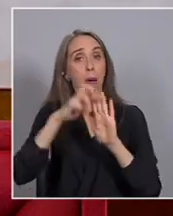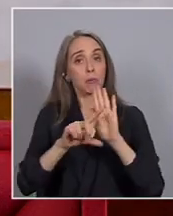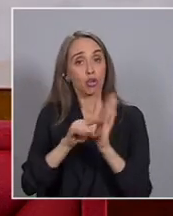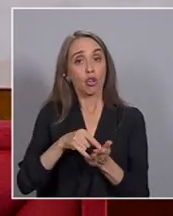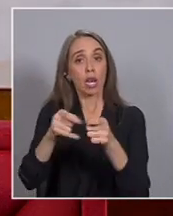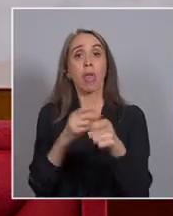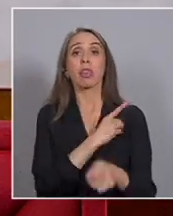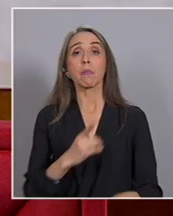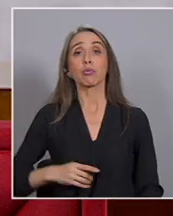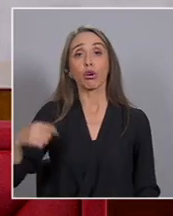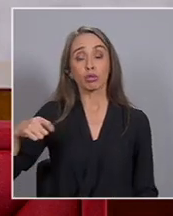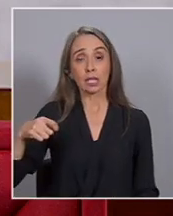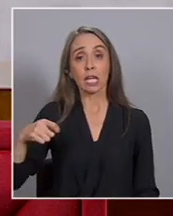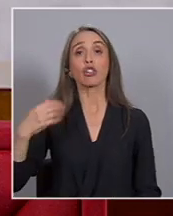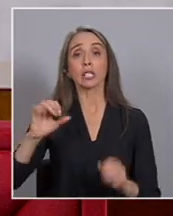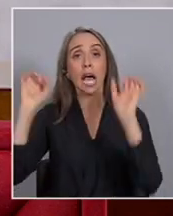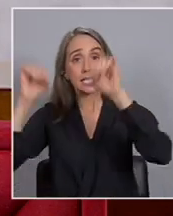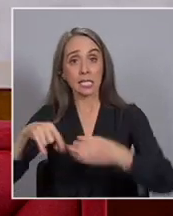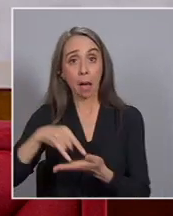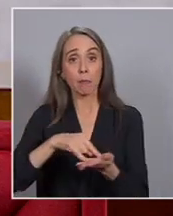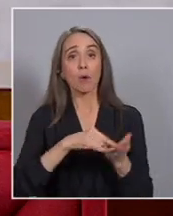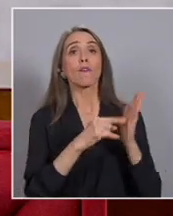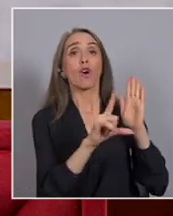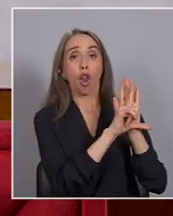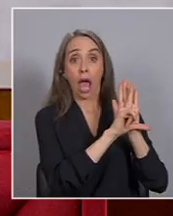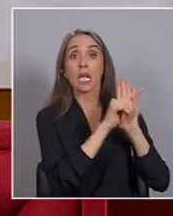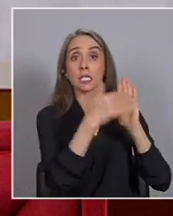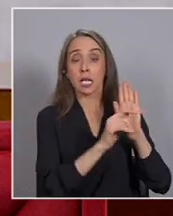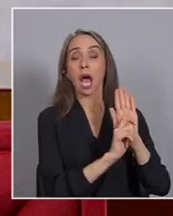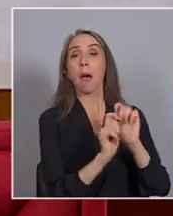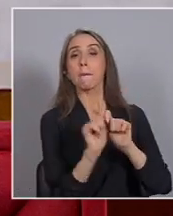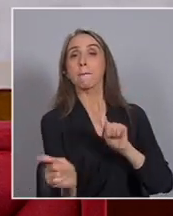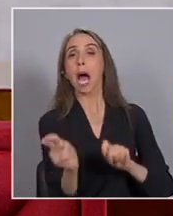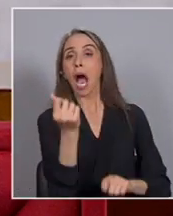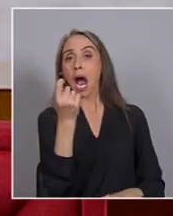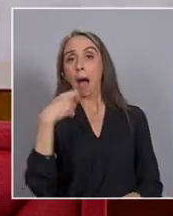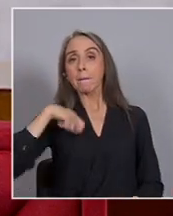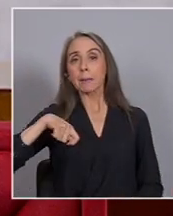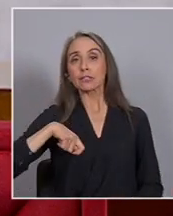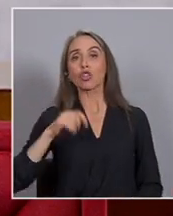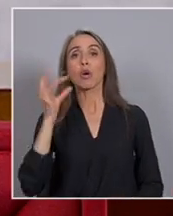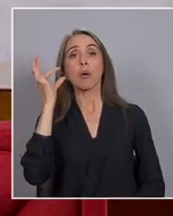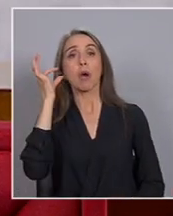de una pensión a los hijos e hijas de aquellas mujeres asesinadas,